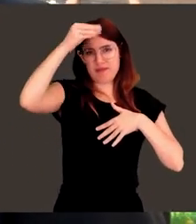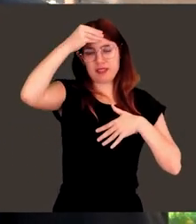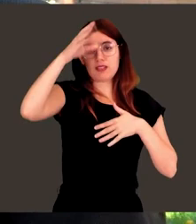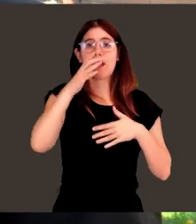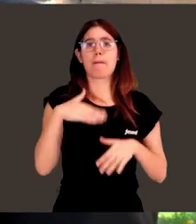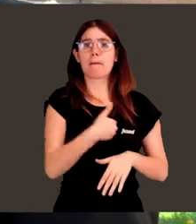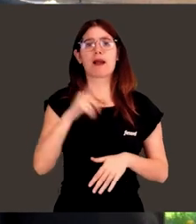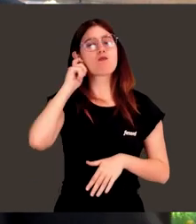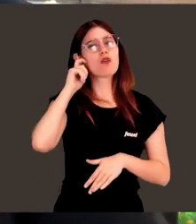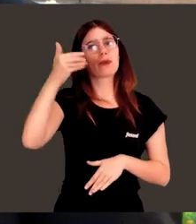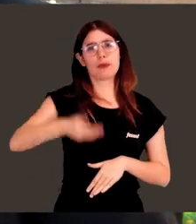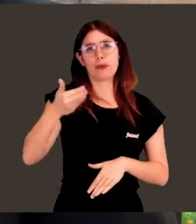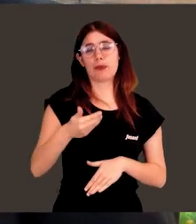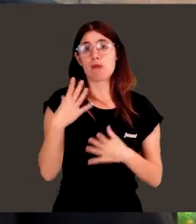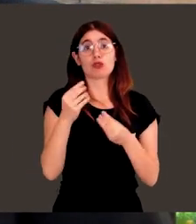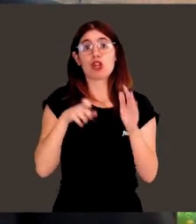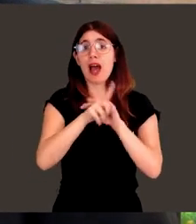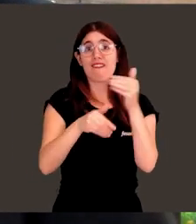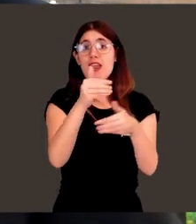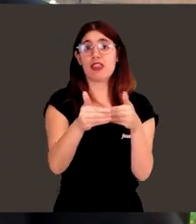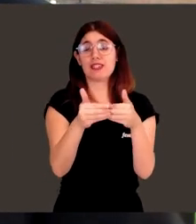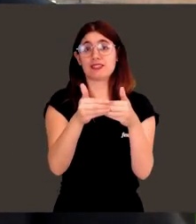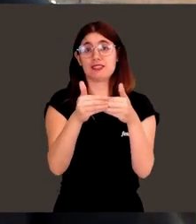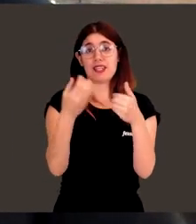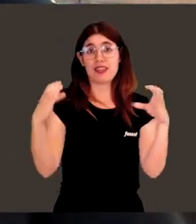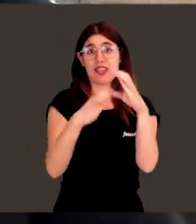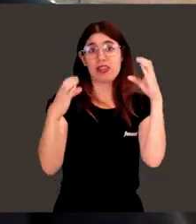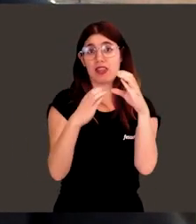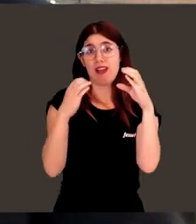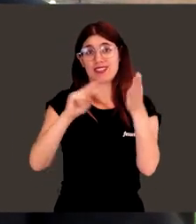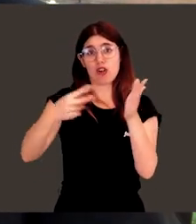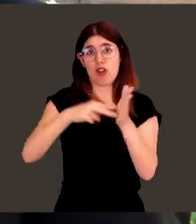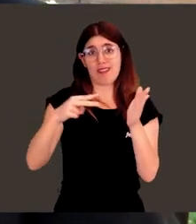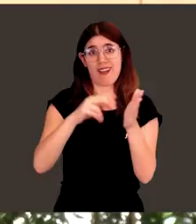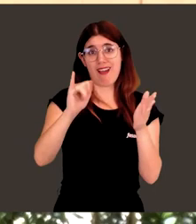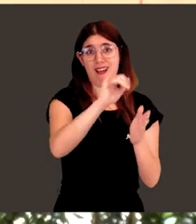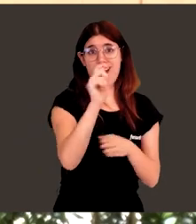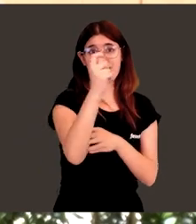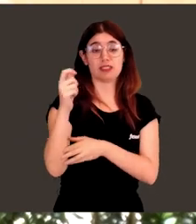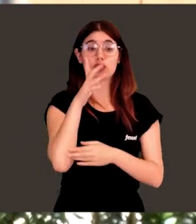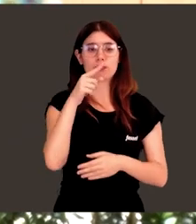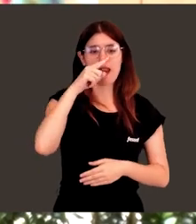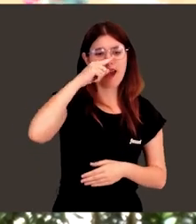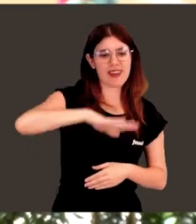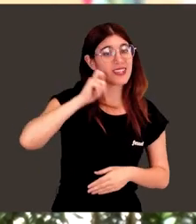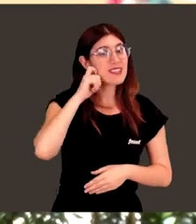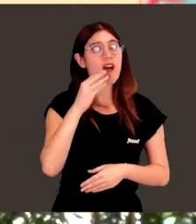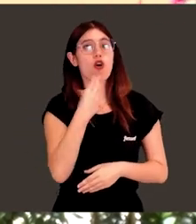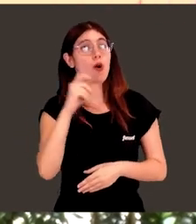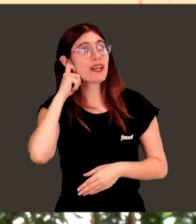le digo, el papel de la mujer en grandes avances disruptivos en ciencia y tecnología. Que las chicas, que las jóvenes